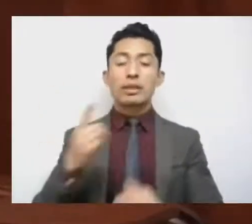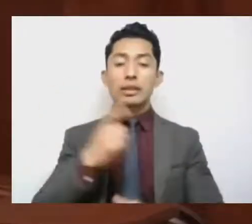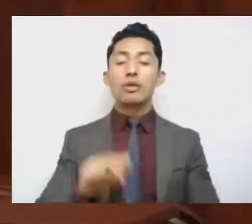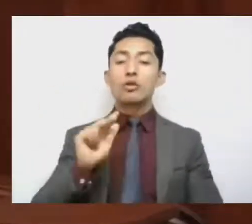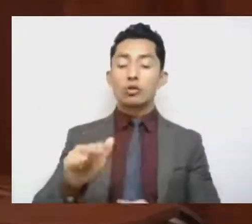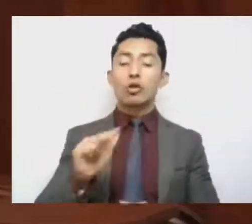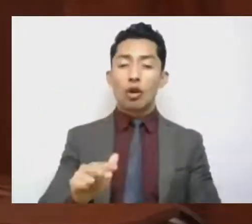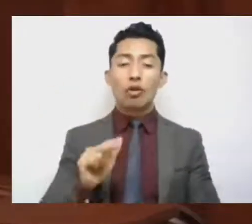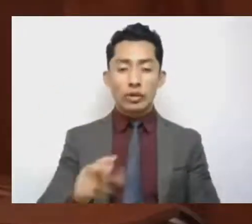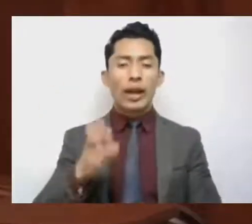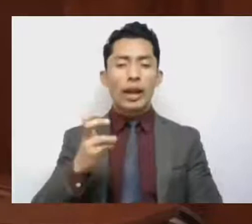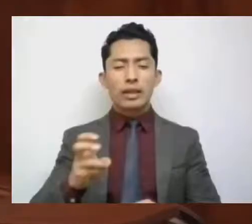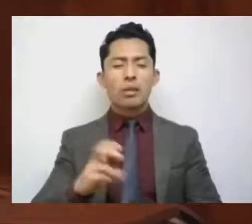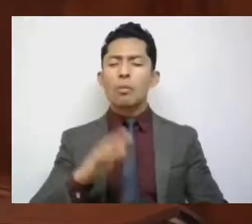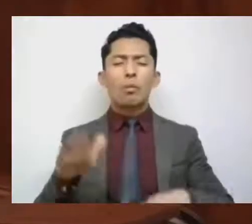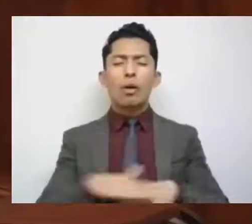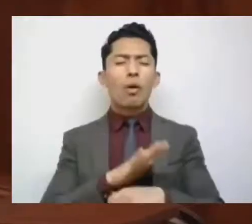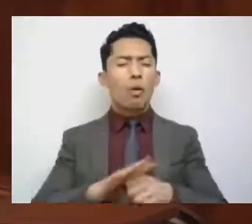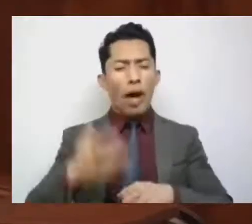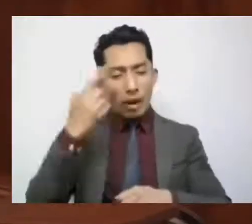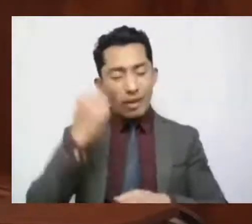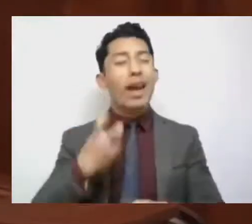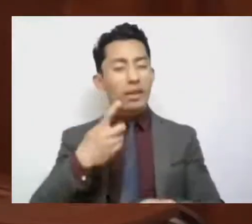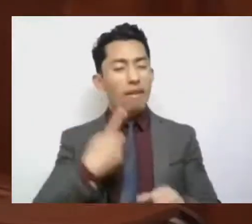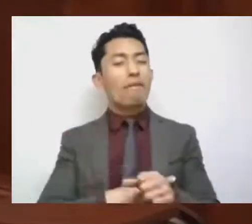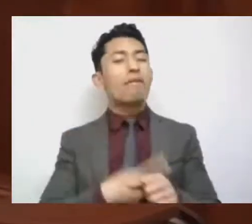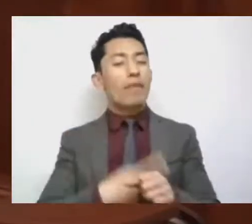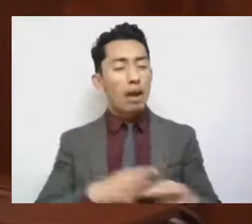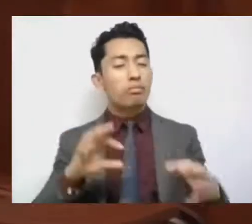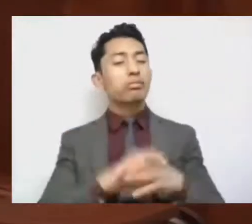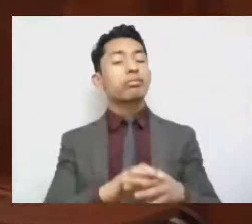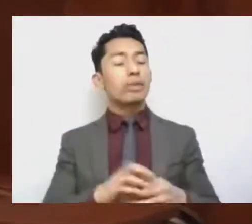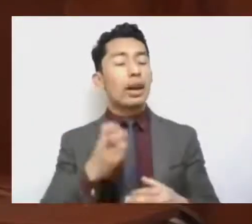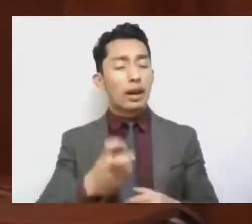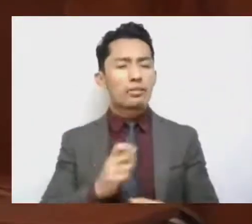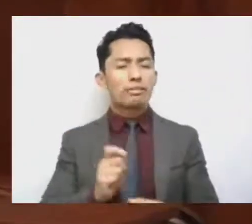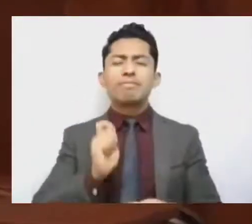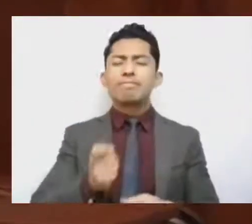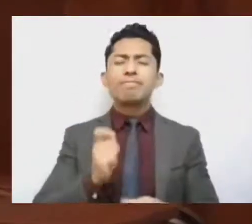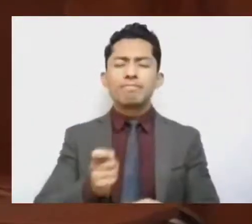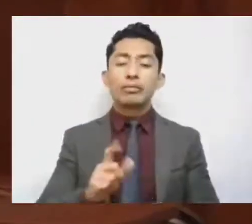sucesos corresponden a ese tipo de mal, cifra que representa el